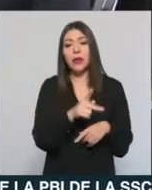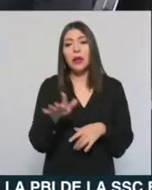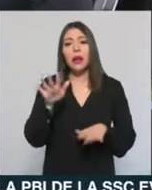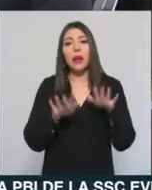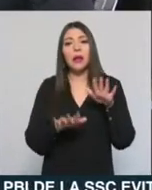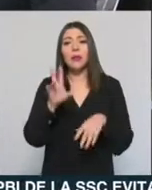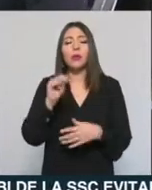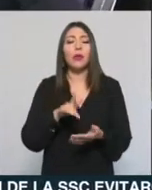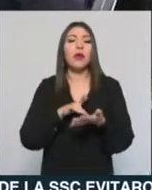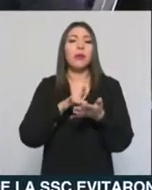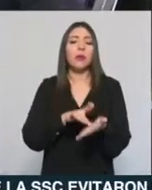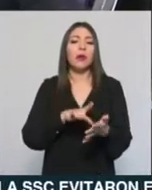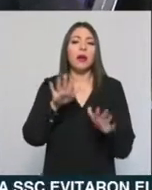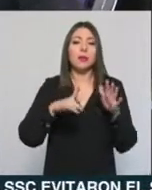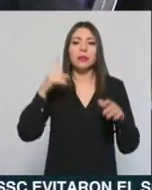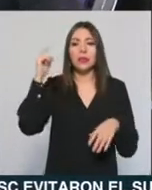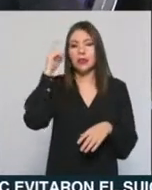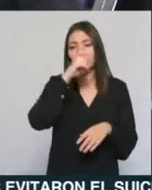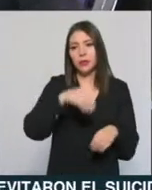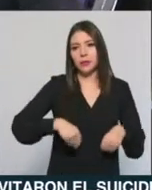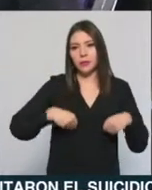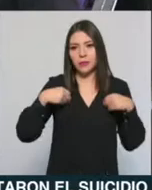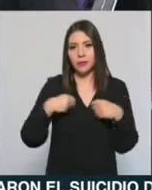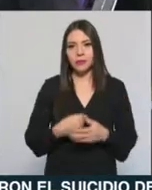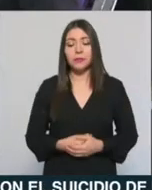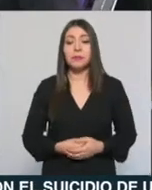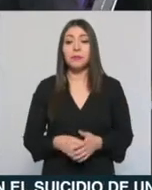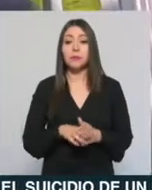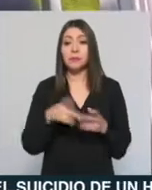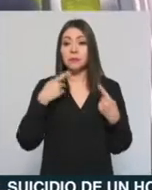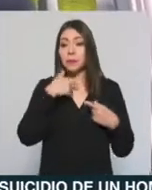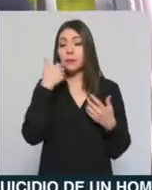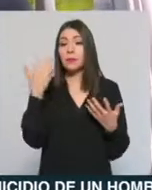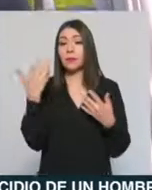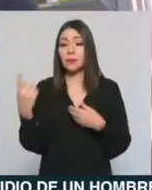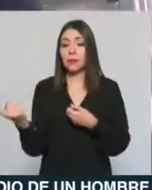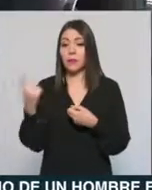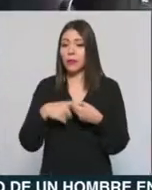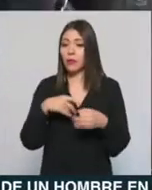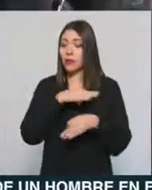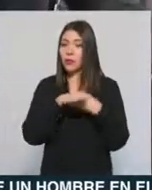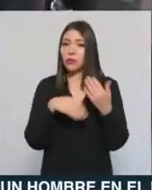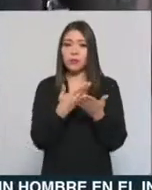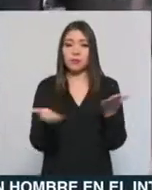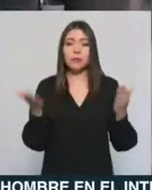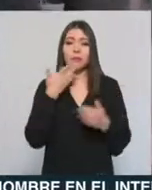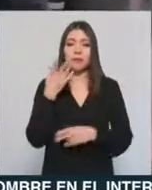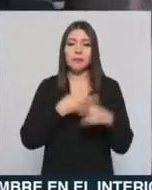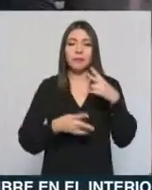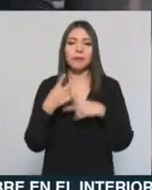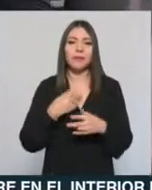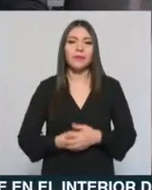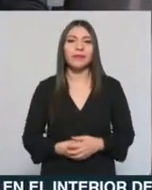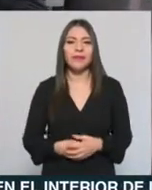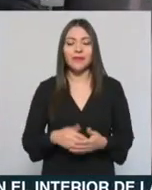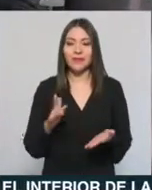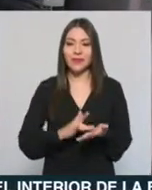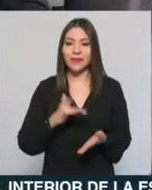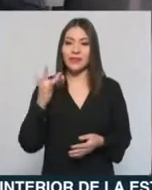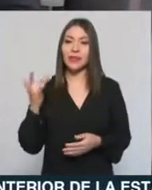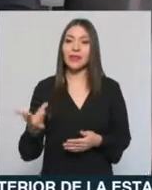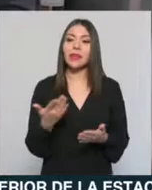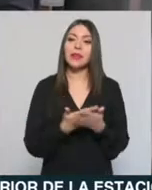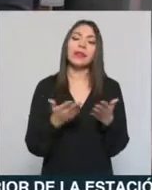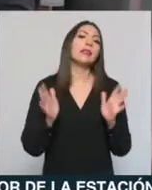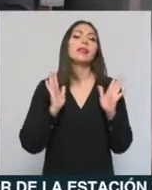esa mano en situaciones tan complicadas. No, y la gente que se quiera unir a mí, toda es bienvenida. Muchísimas gracias, Alejandra Victoria. Hasta luego. Pues ahí